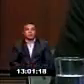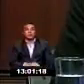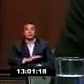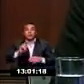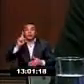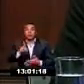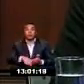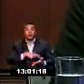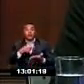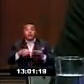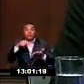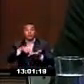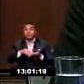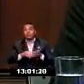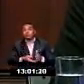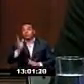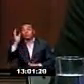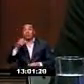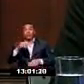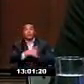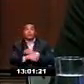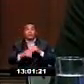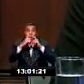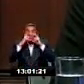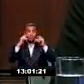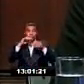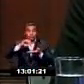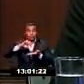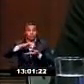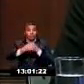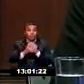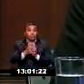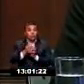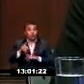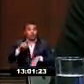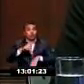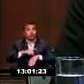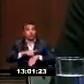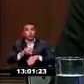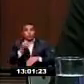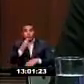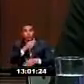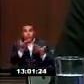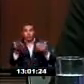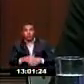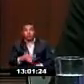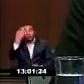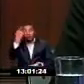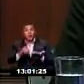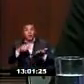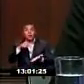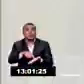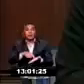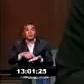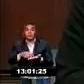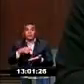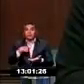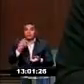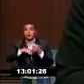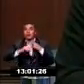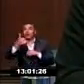la salida del país de mascarillas, de gel antiséptico, de insumos médicos, porque algunos de estos productos se exportan.